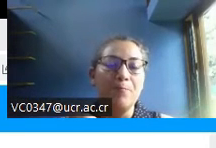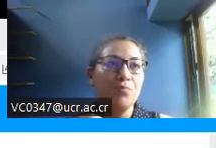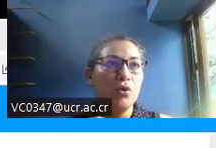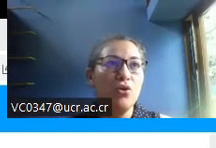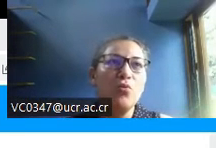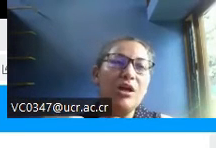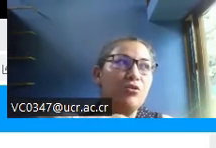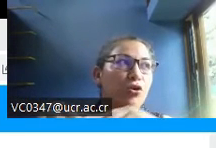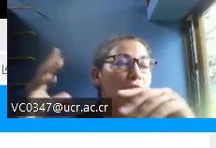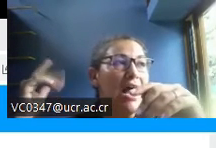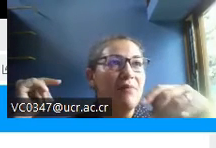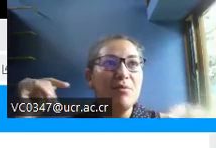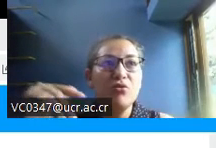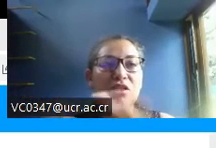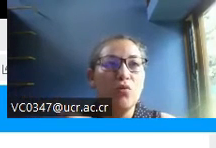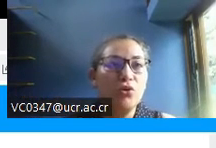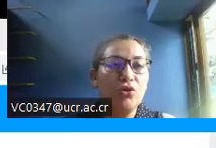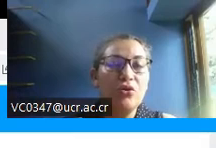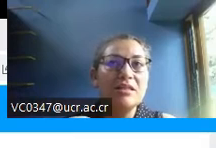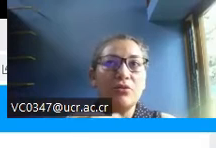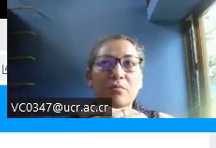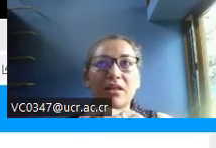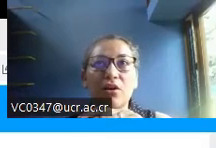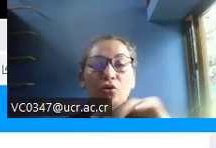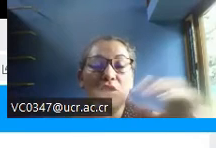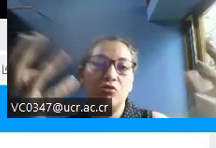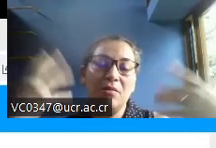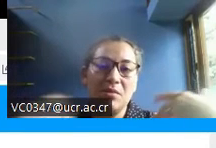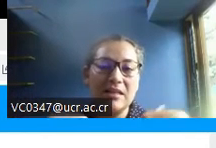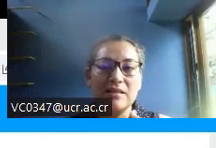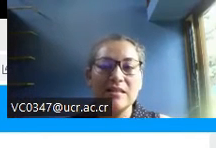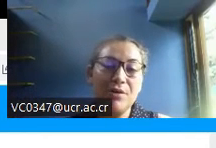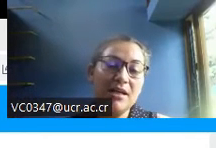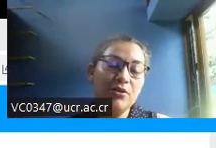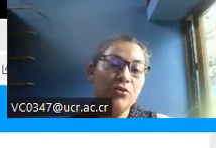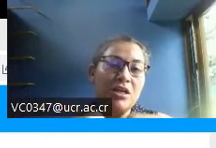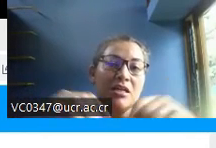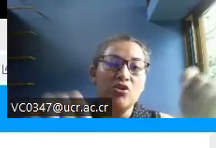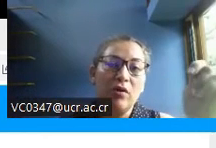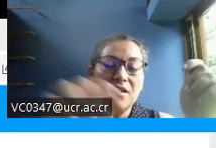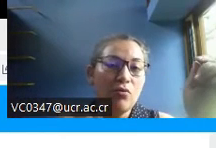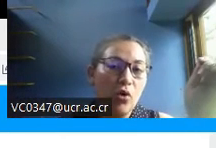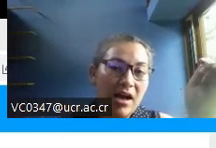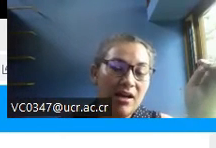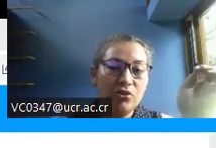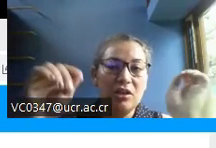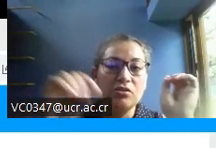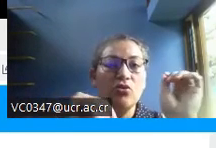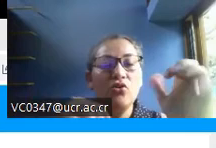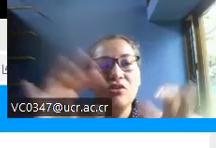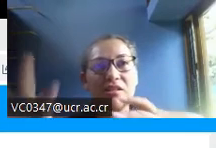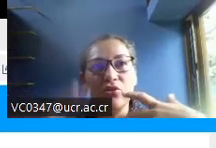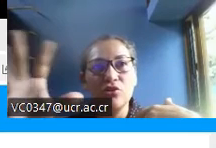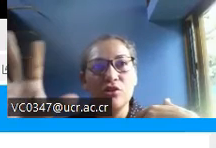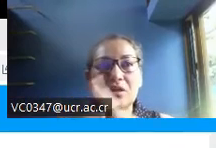esta idea. O digo, bueno, no, a mí me gustaría un montón hacer un video donde yo más bien sea la que esté hablando y yo vaya dibujando